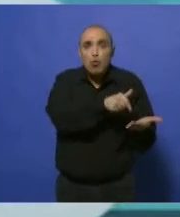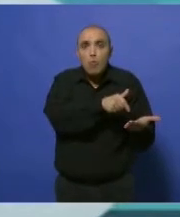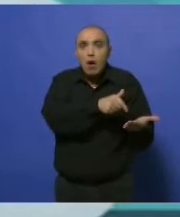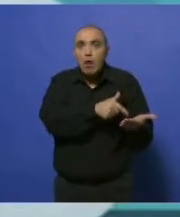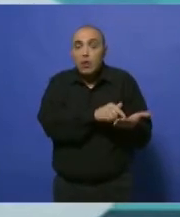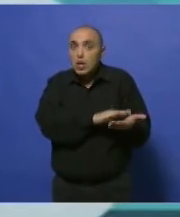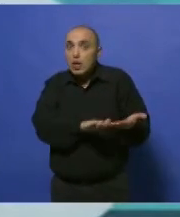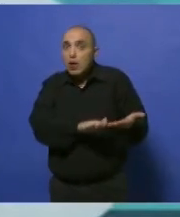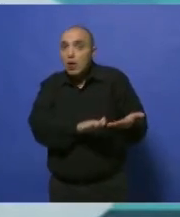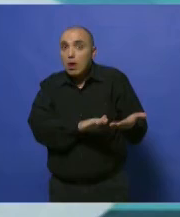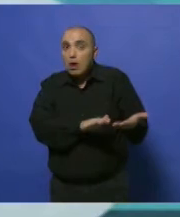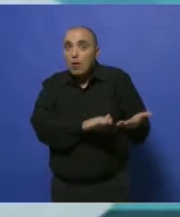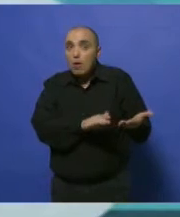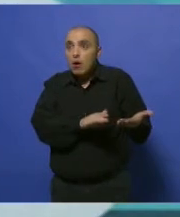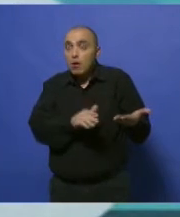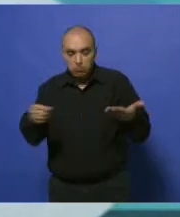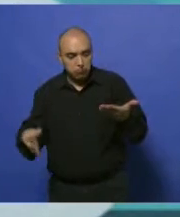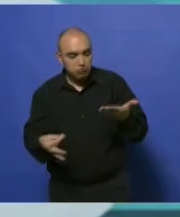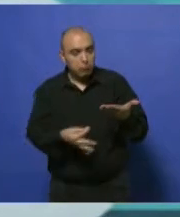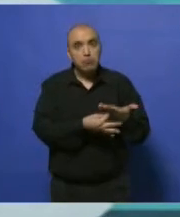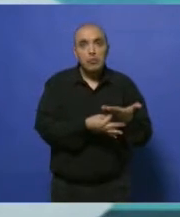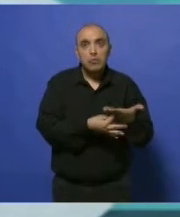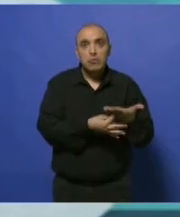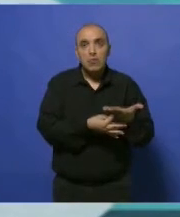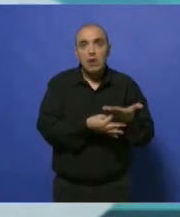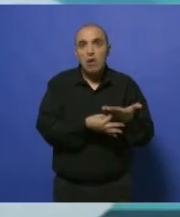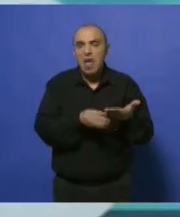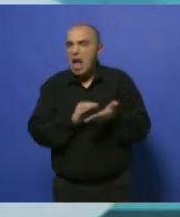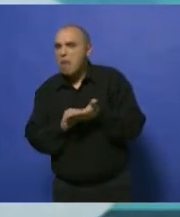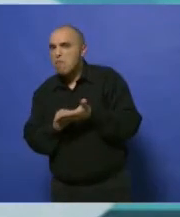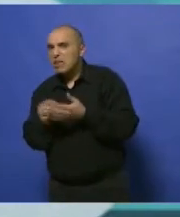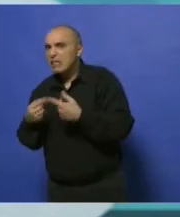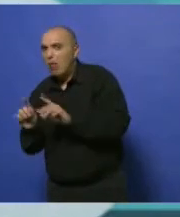cuando pones el chip de la empresa, sea cual sea, a partir de ahora